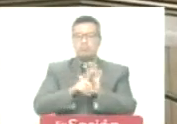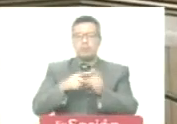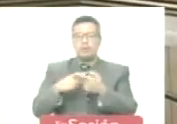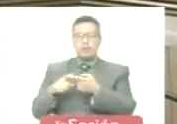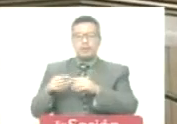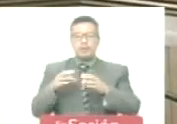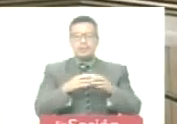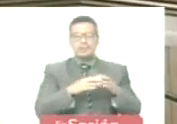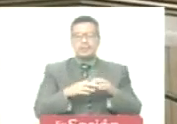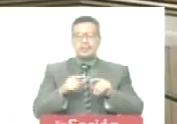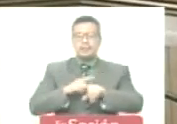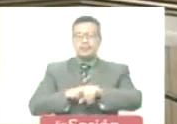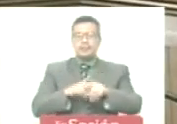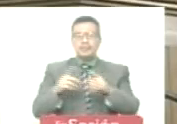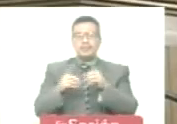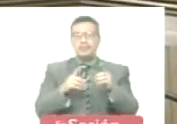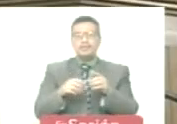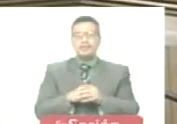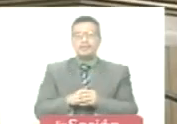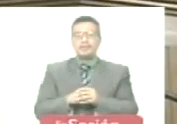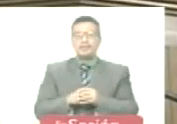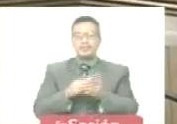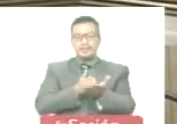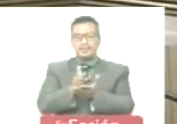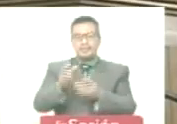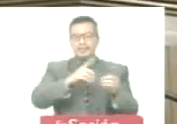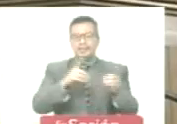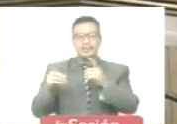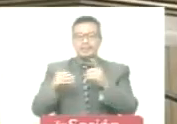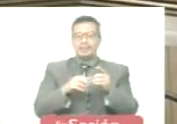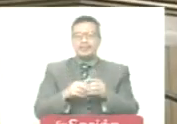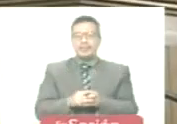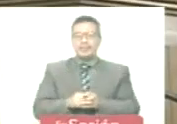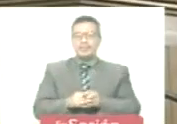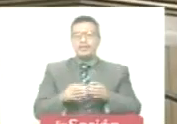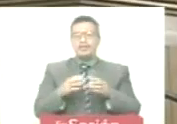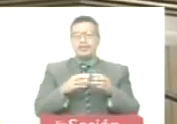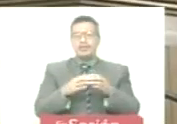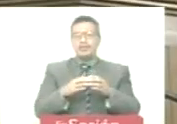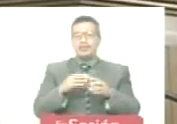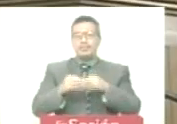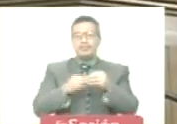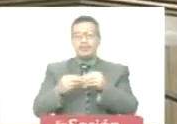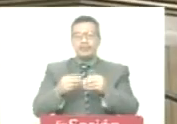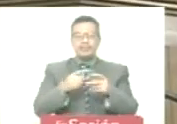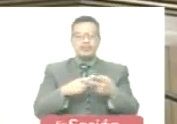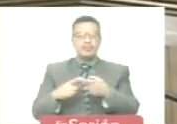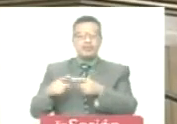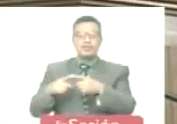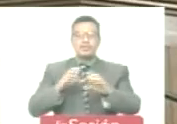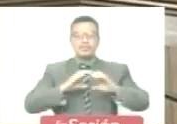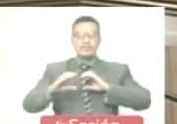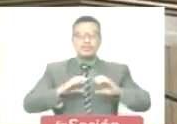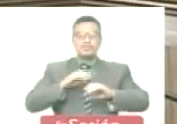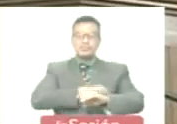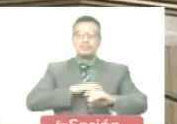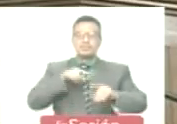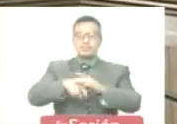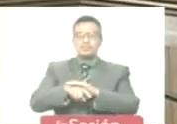consultas y proposiciones hechas en el curso del debate y consignadas en secretaría, será remitido a la comisión permanente